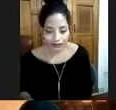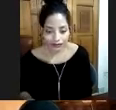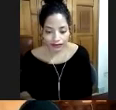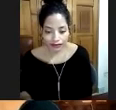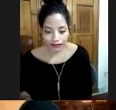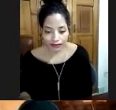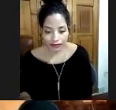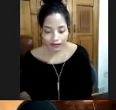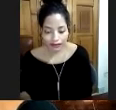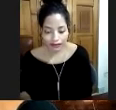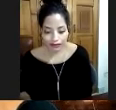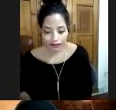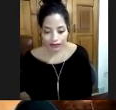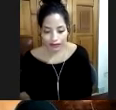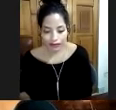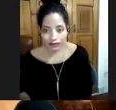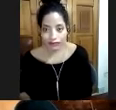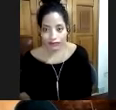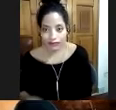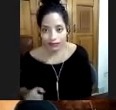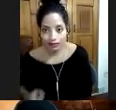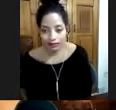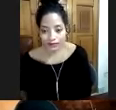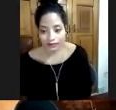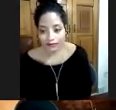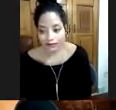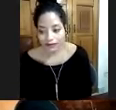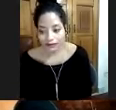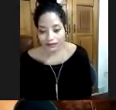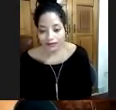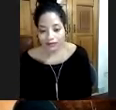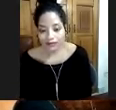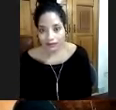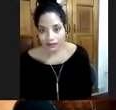alzar la voz y que de esa manera pues se nos puede